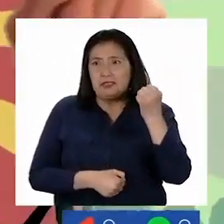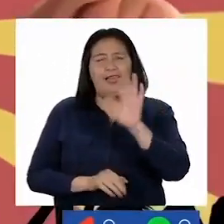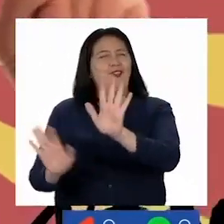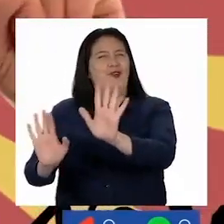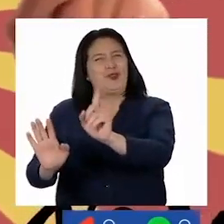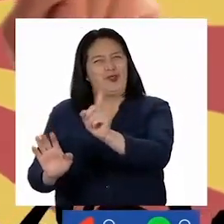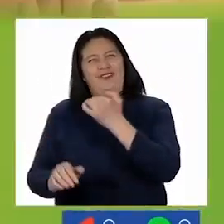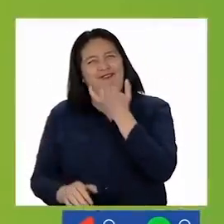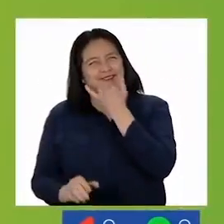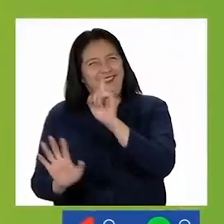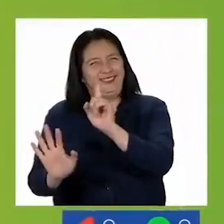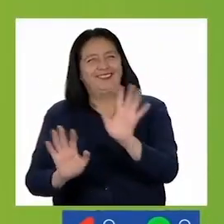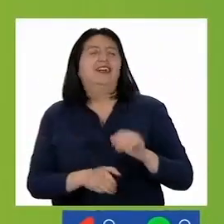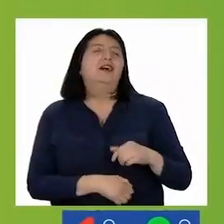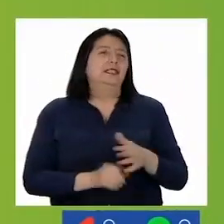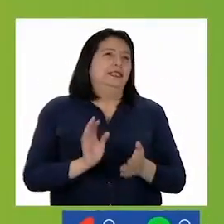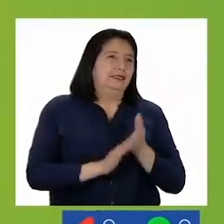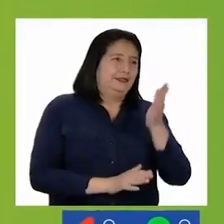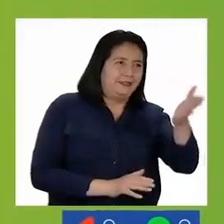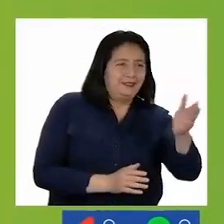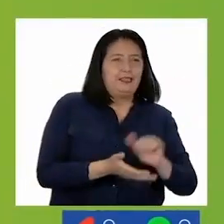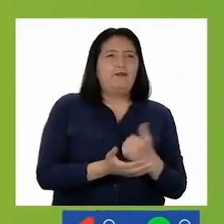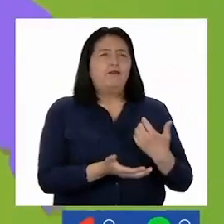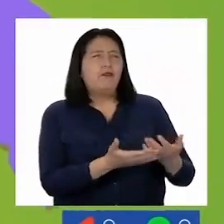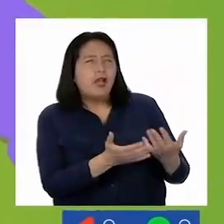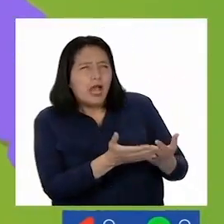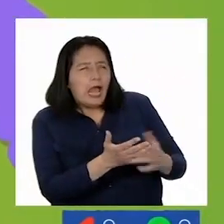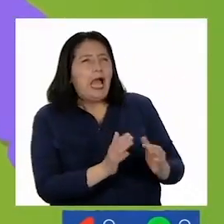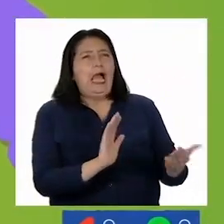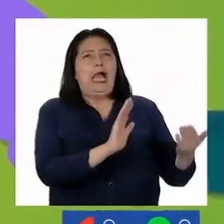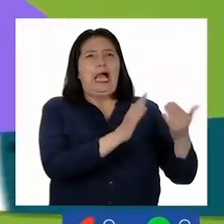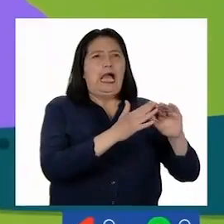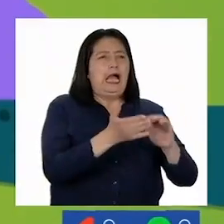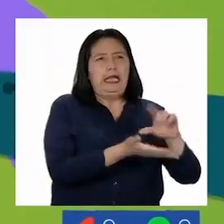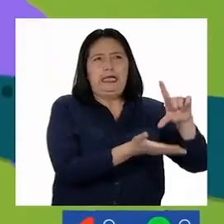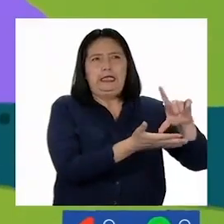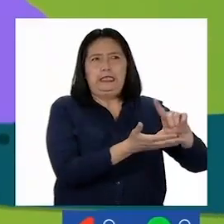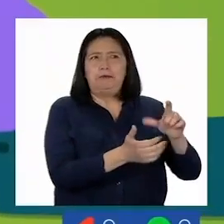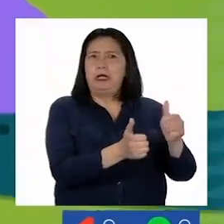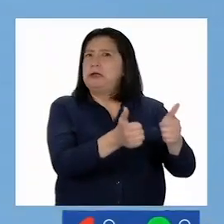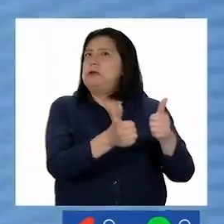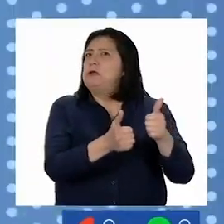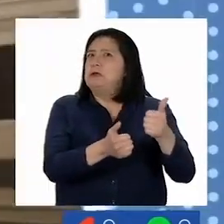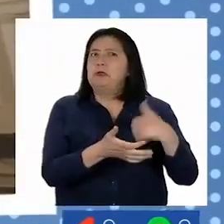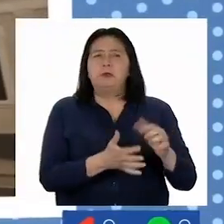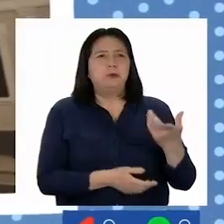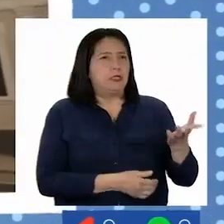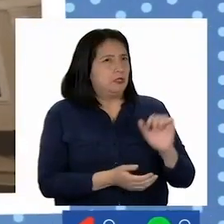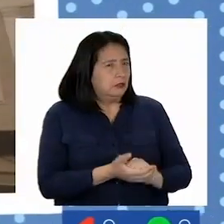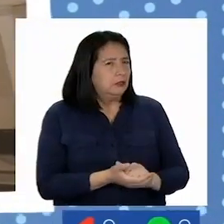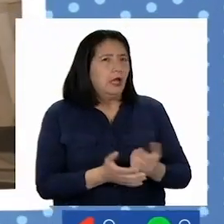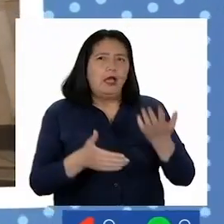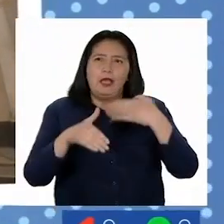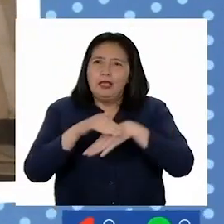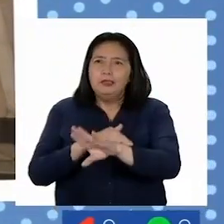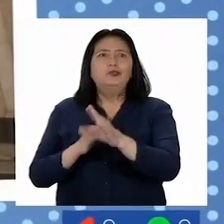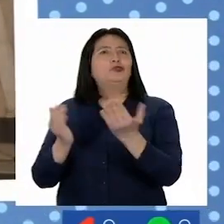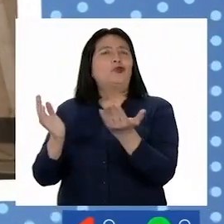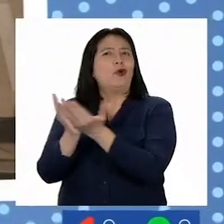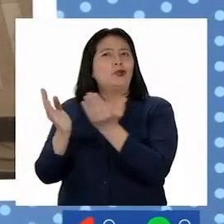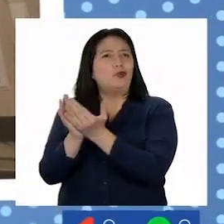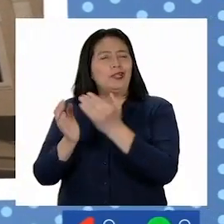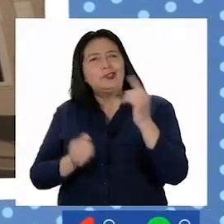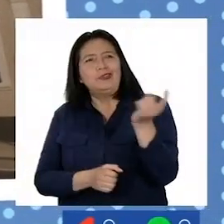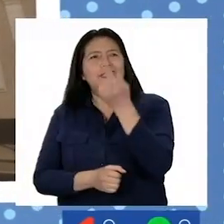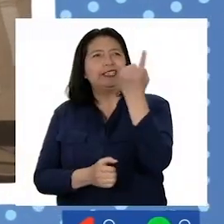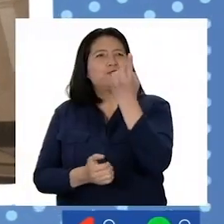No, eso no. Se fue a probar suerte a la capital y le fue súper bien. Tanto que ingresó al Colegio